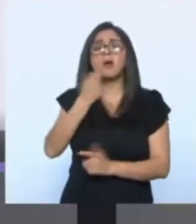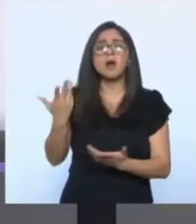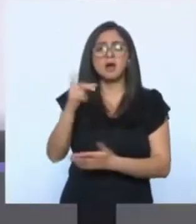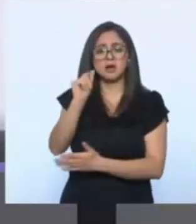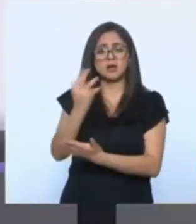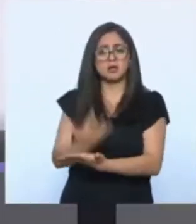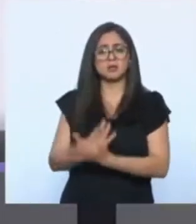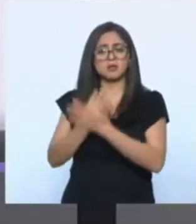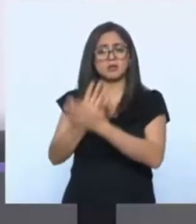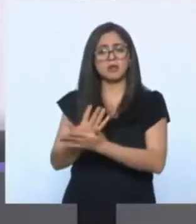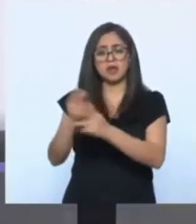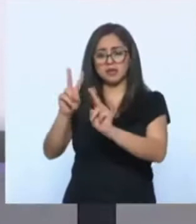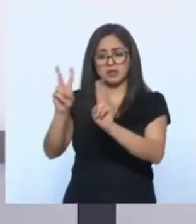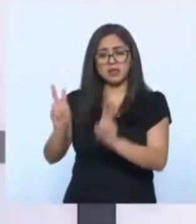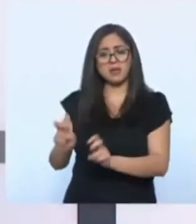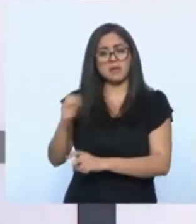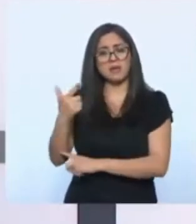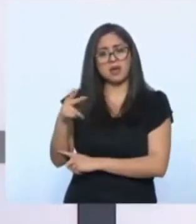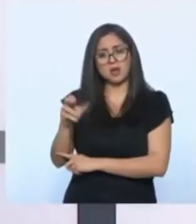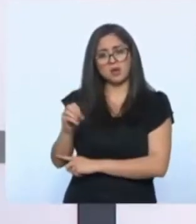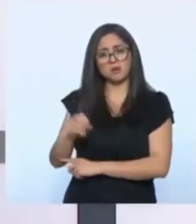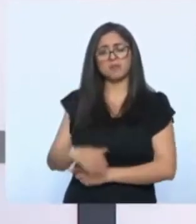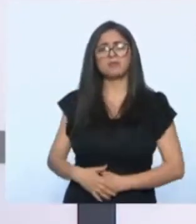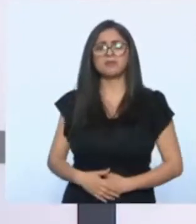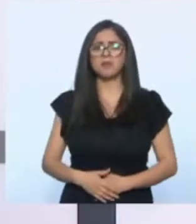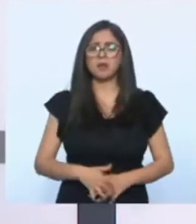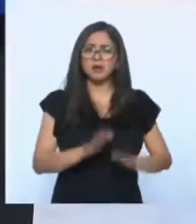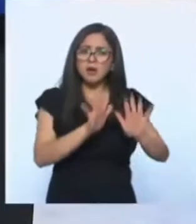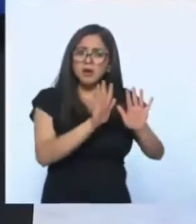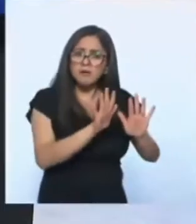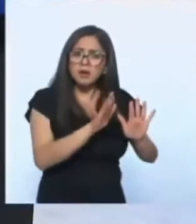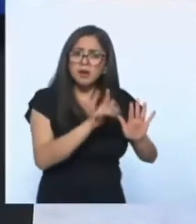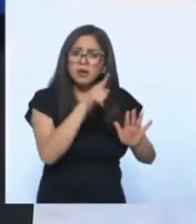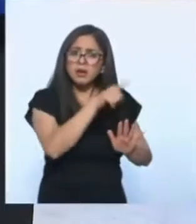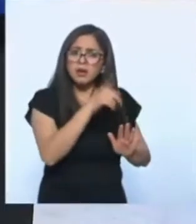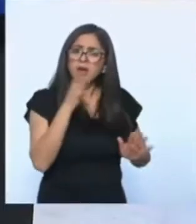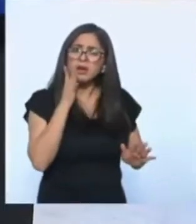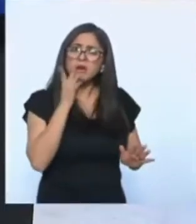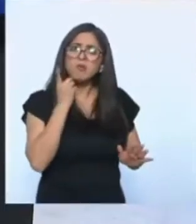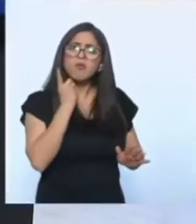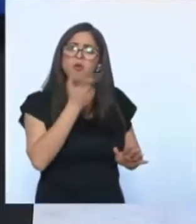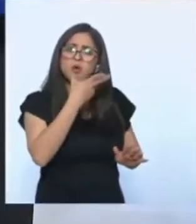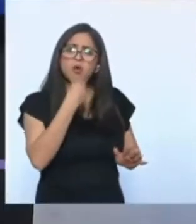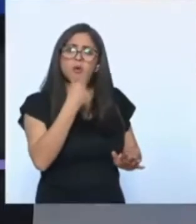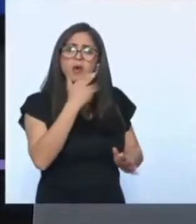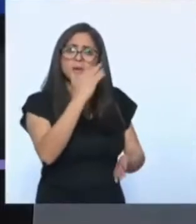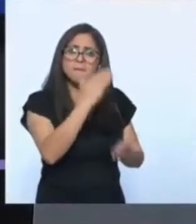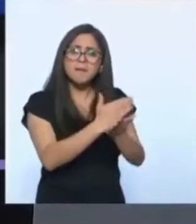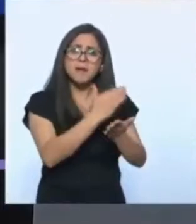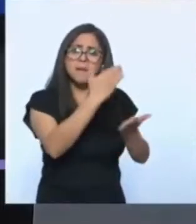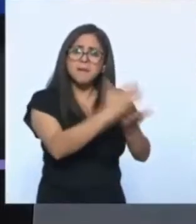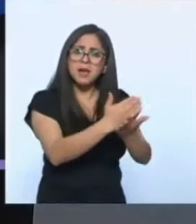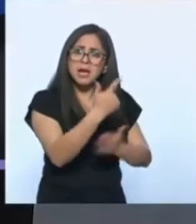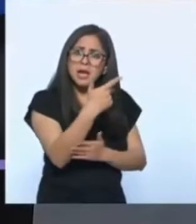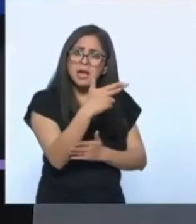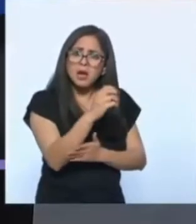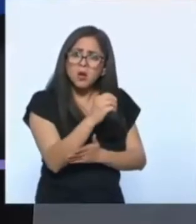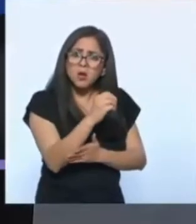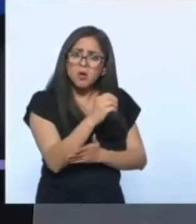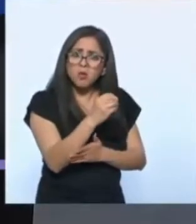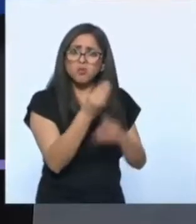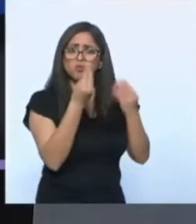atorando los temas de género. O sea, ¿estás denunciando que los hombres están obstaculizando estas iniciativas? Muchos de ellos sí.